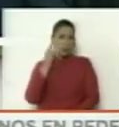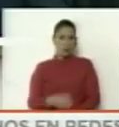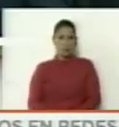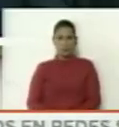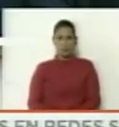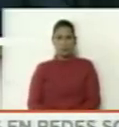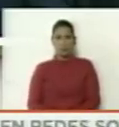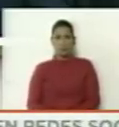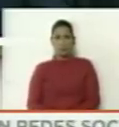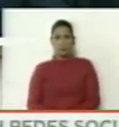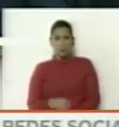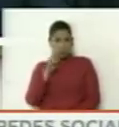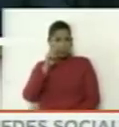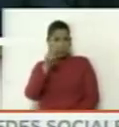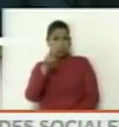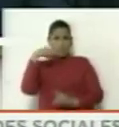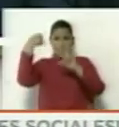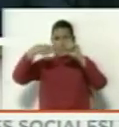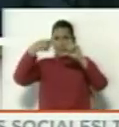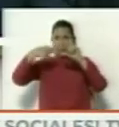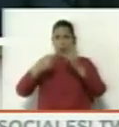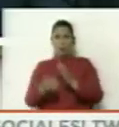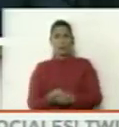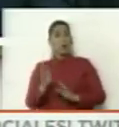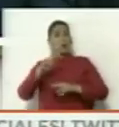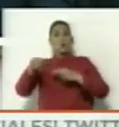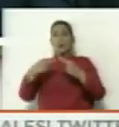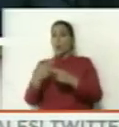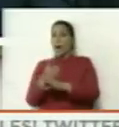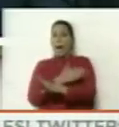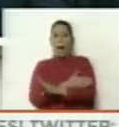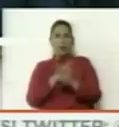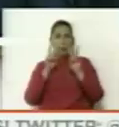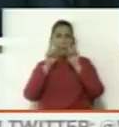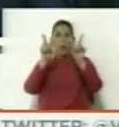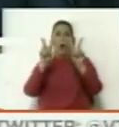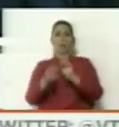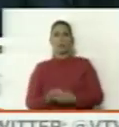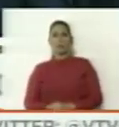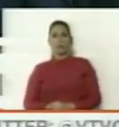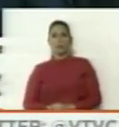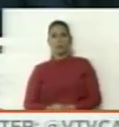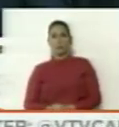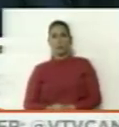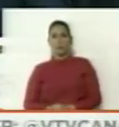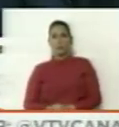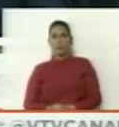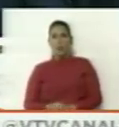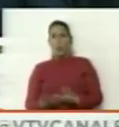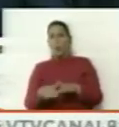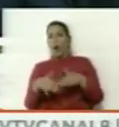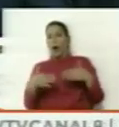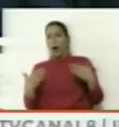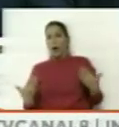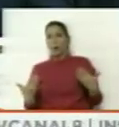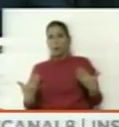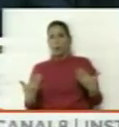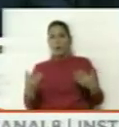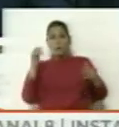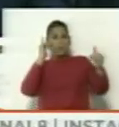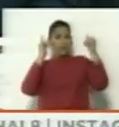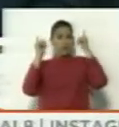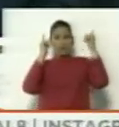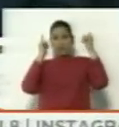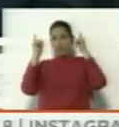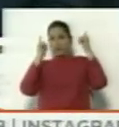quiero mostrar un video exclusivo que nunca antes había sido mostrado de el momento de la rumba de